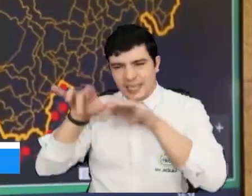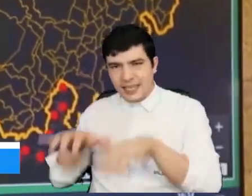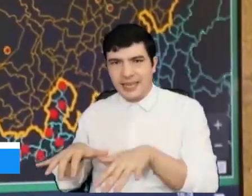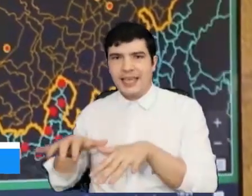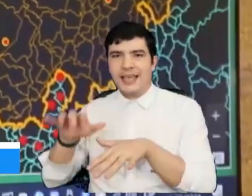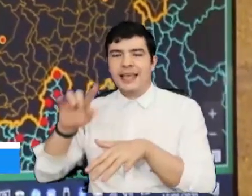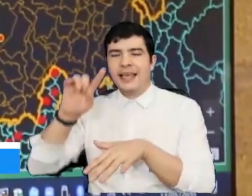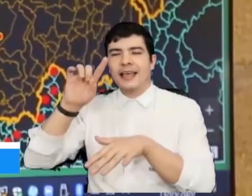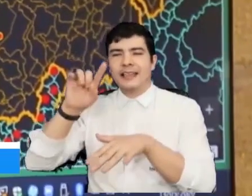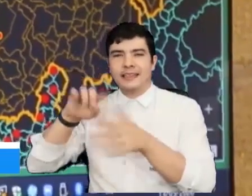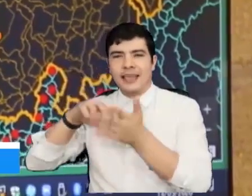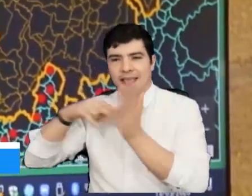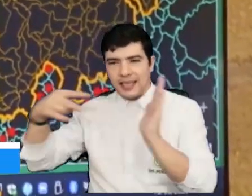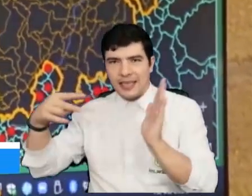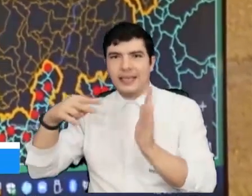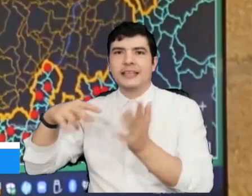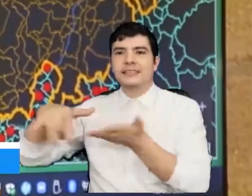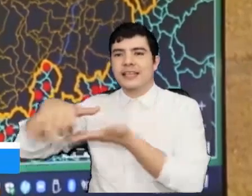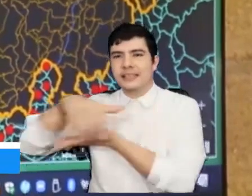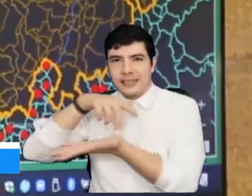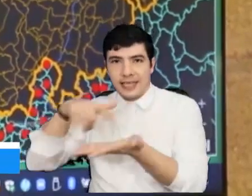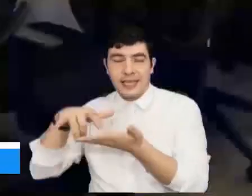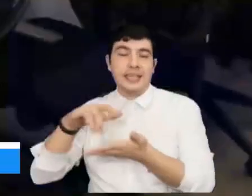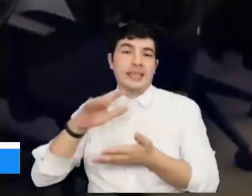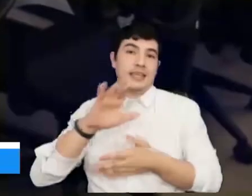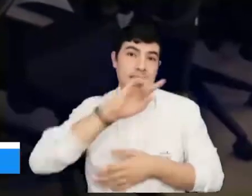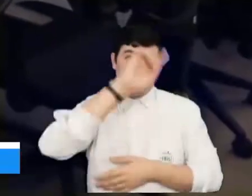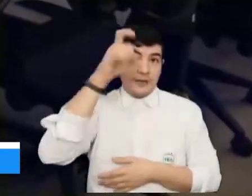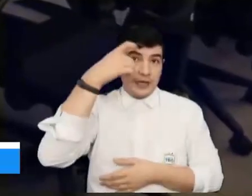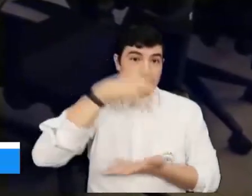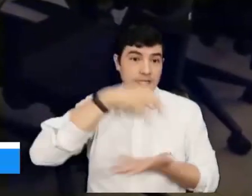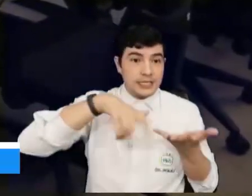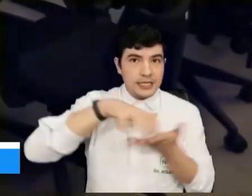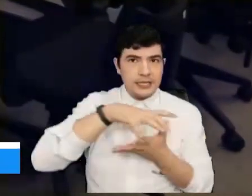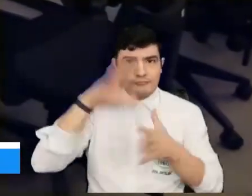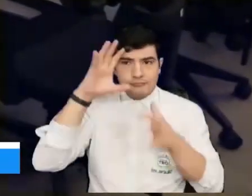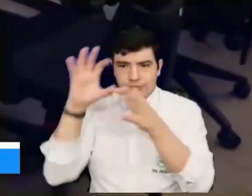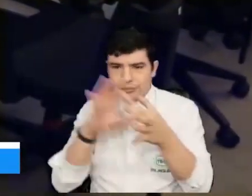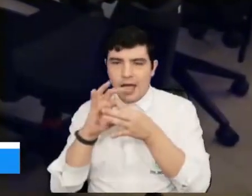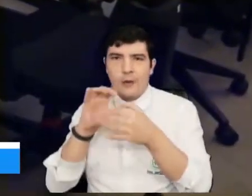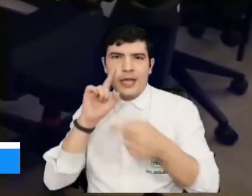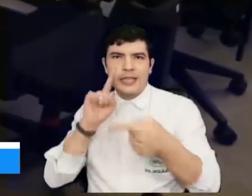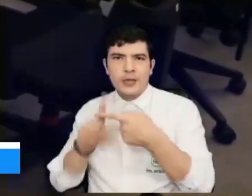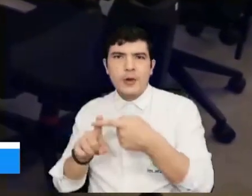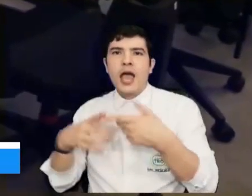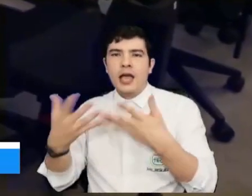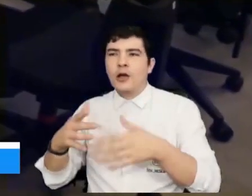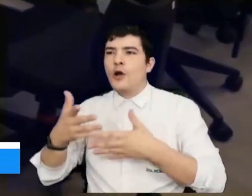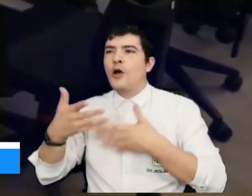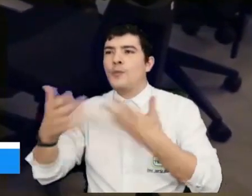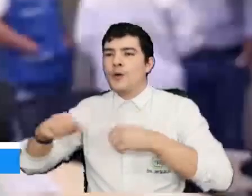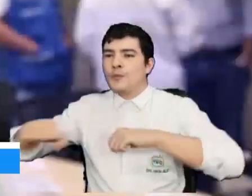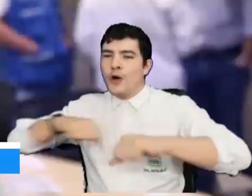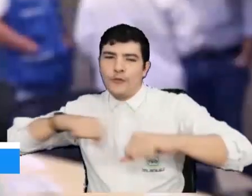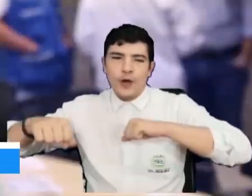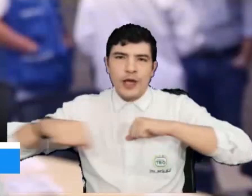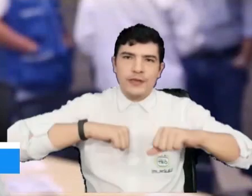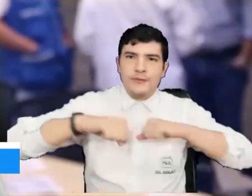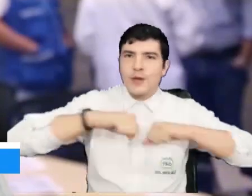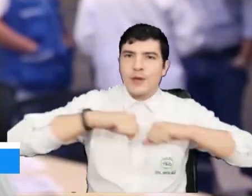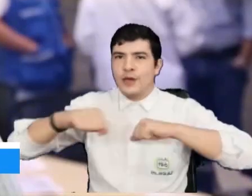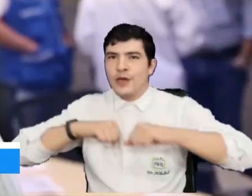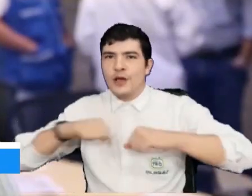Departamento de Santander. El objetivo es monitorear el movimiento de los trabajadores con esta reactivación económica. Esa